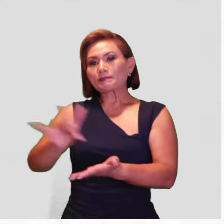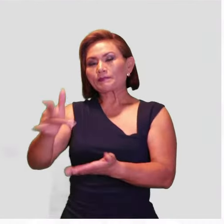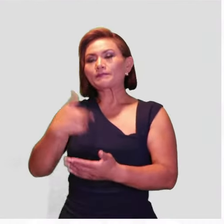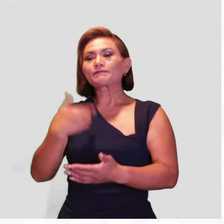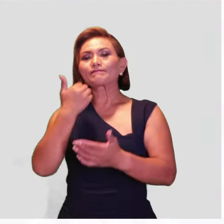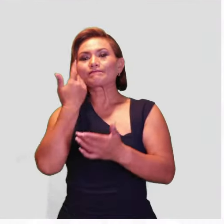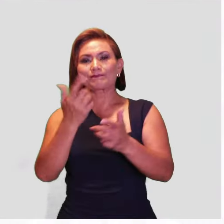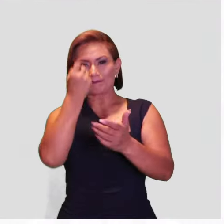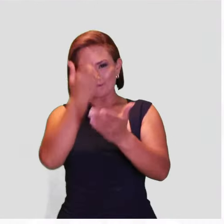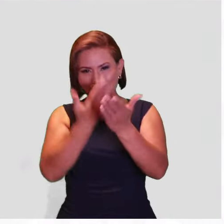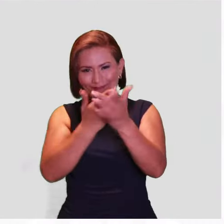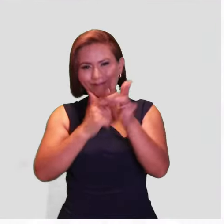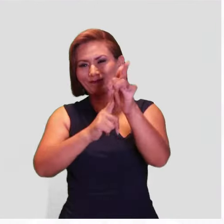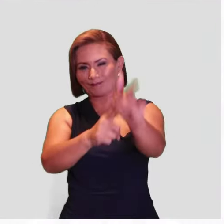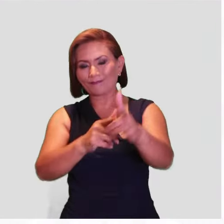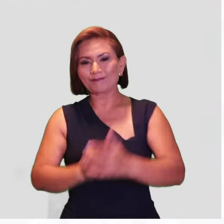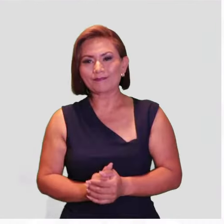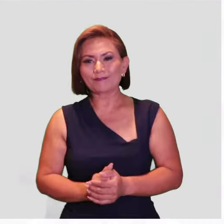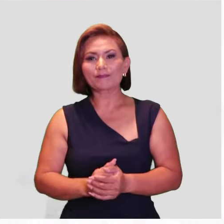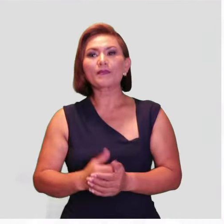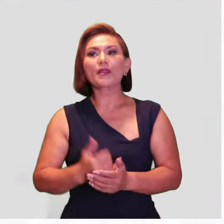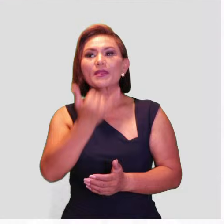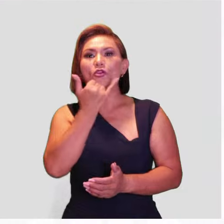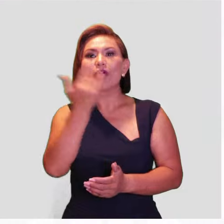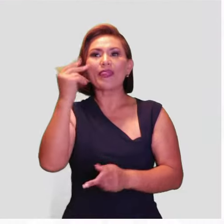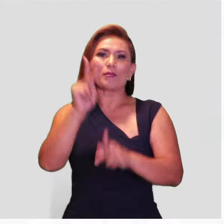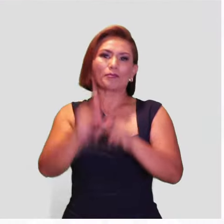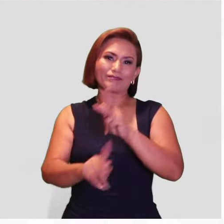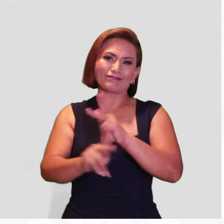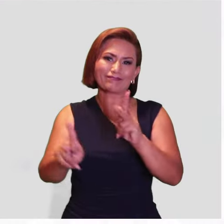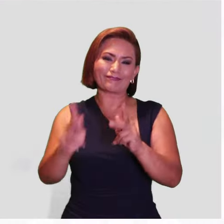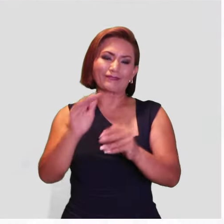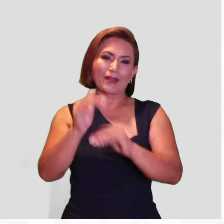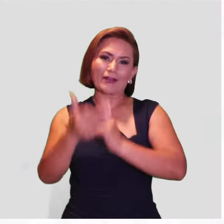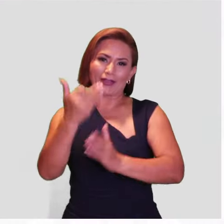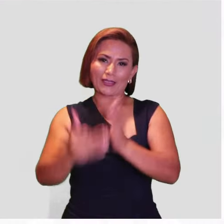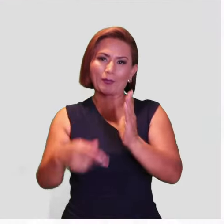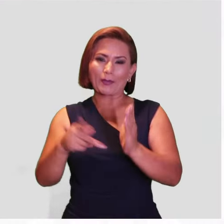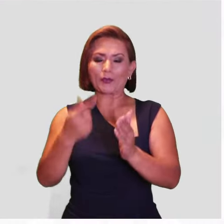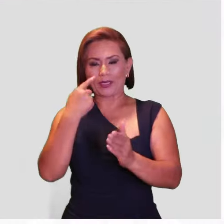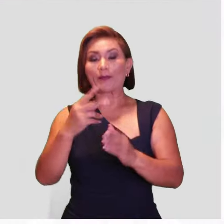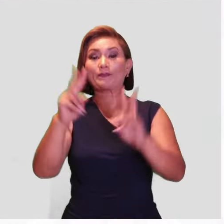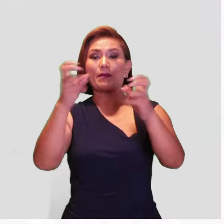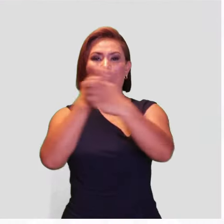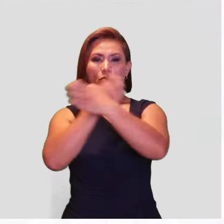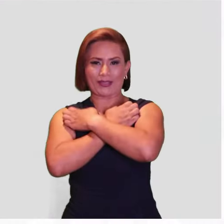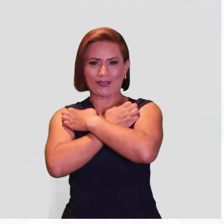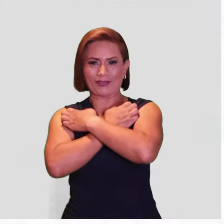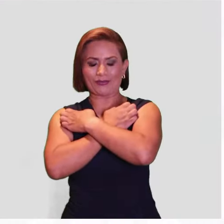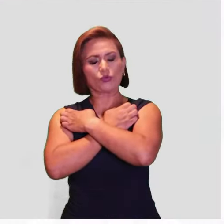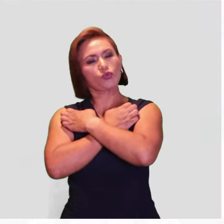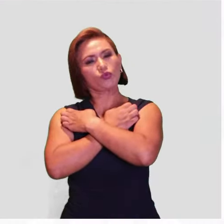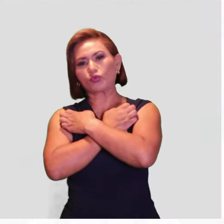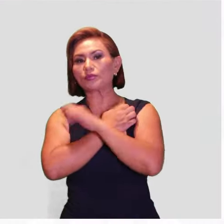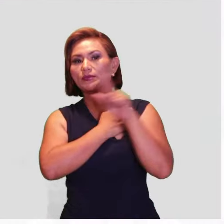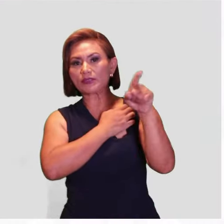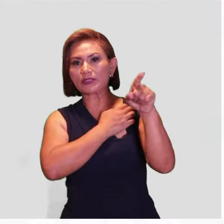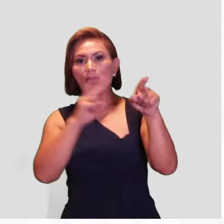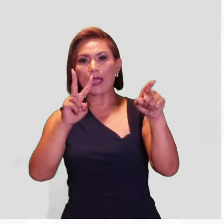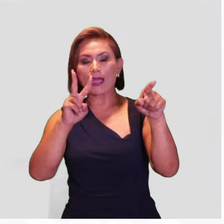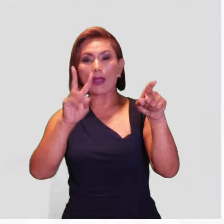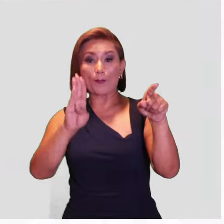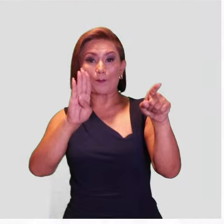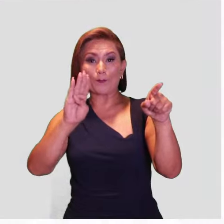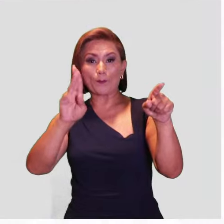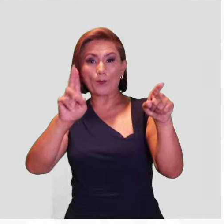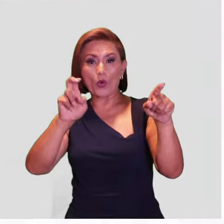las propuestas. No alcancé a terminar en materia de educación. Tenemos una comunidad de Buenavista donde, como la escuela no